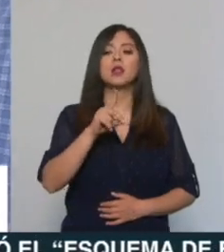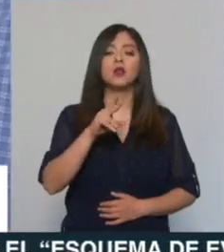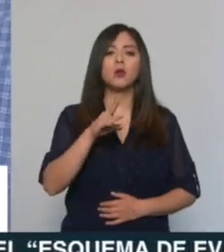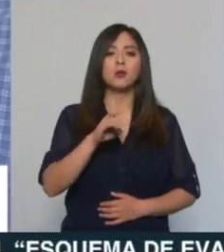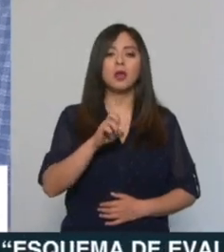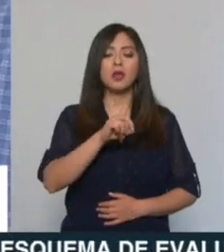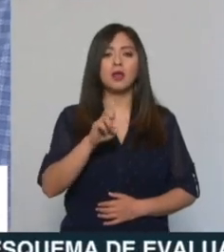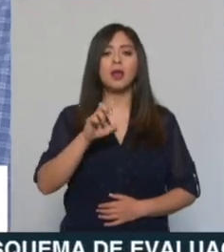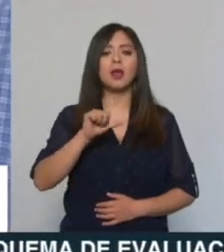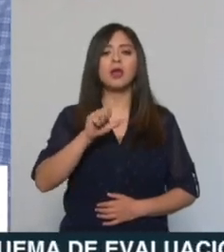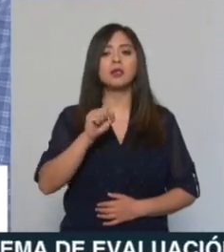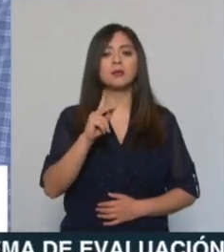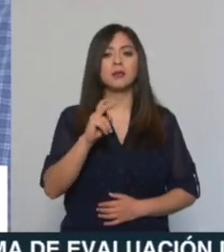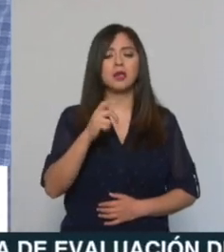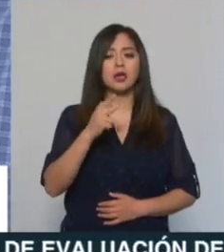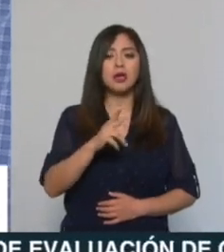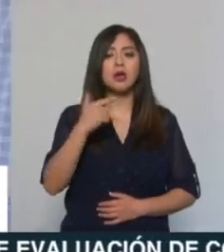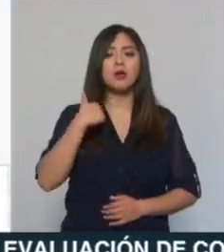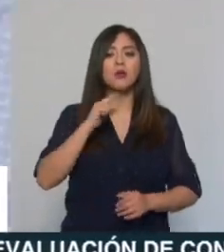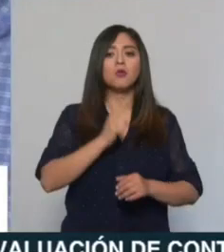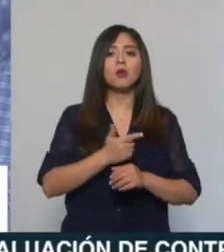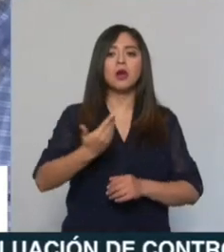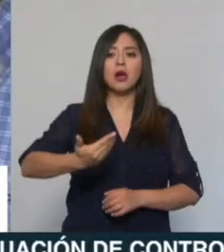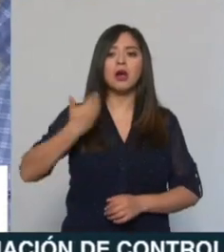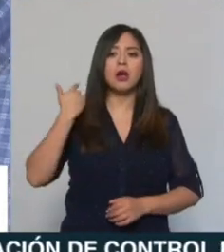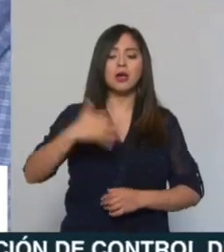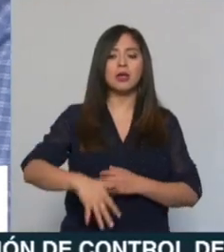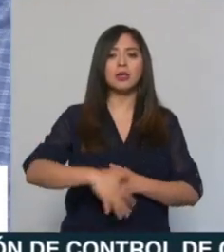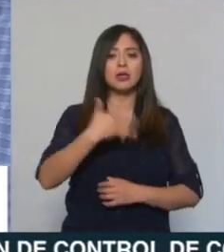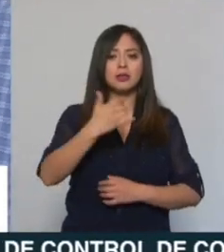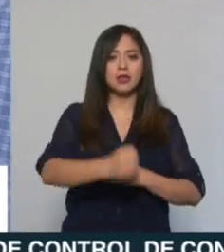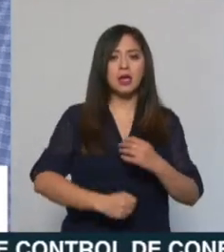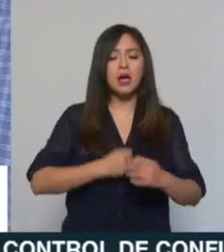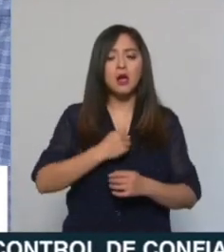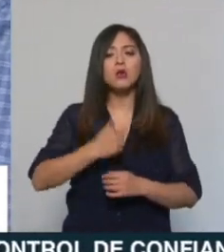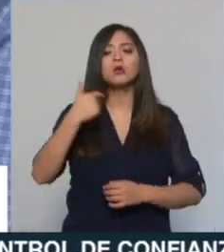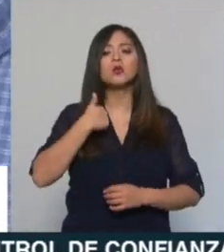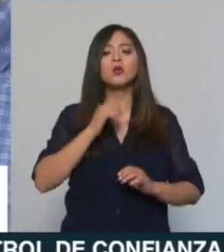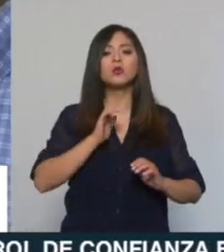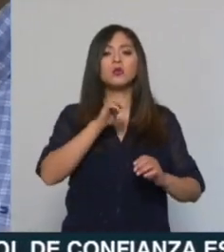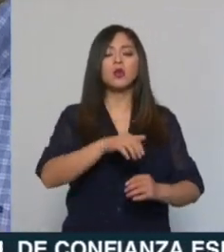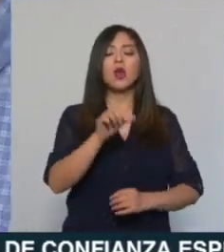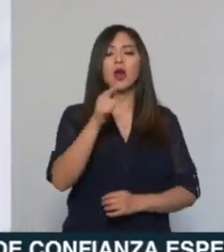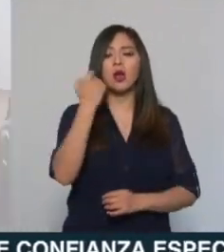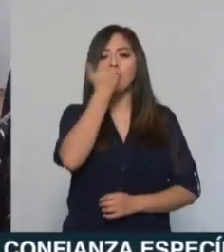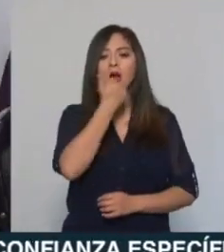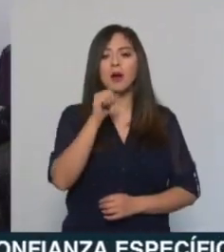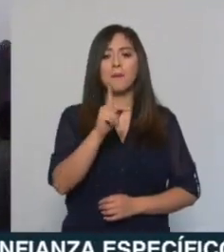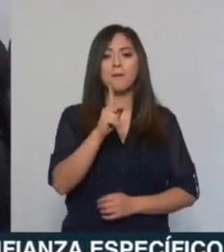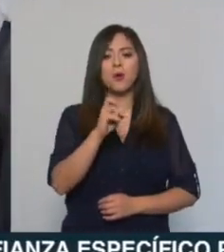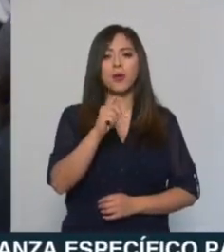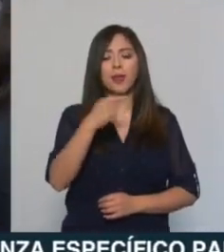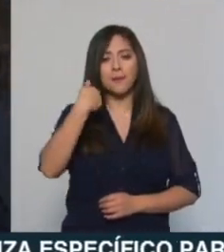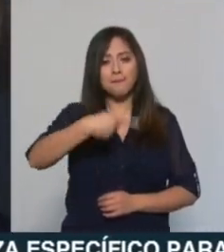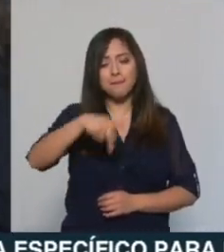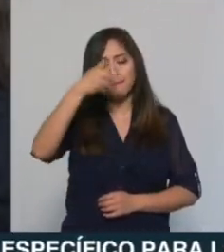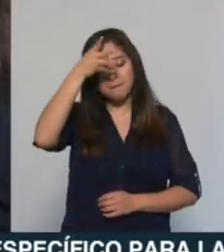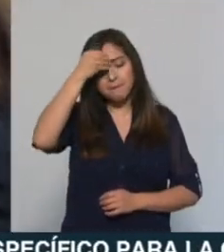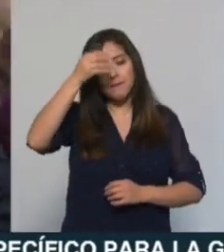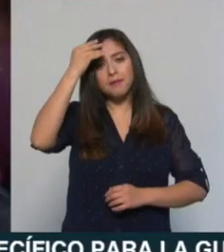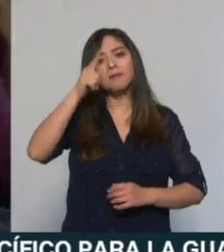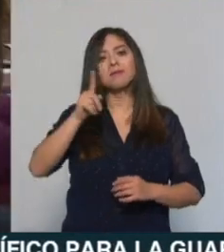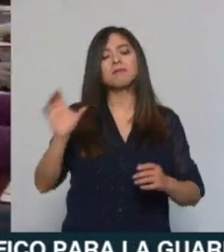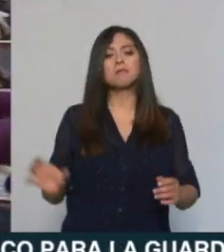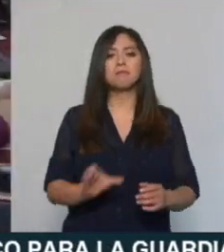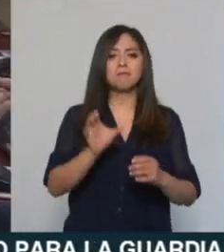de Asperger me lo detectaron a los 15 años. Pero yo empecé aquí en el Aula Poeta para ampliar mis conocimientos en computación. Para que el aprendizaje